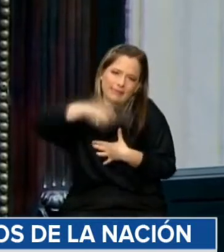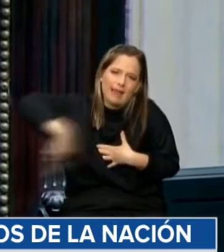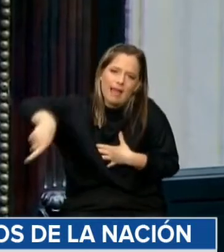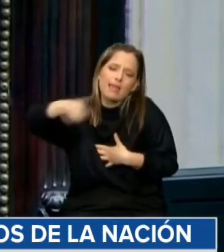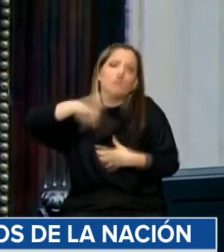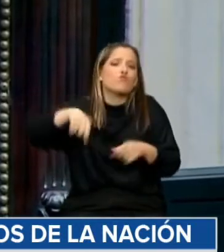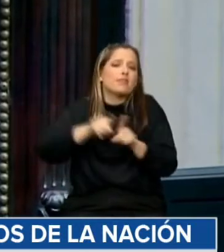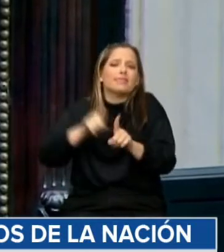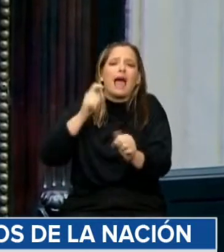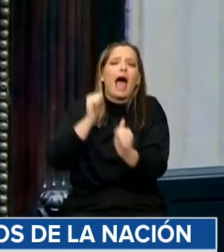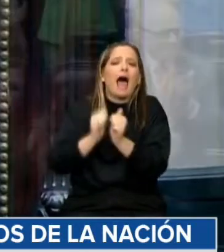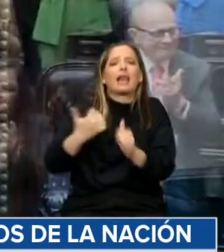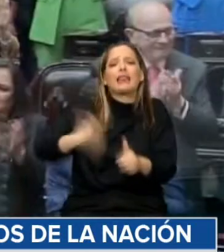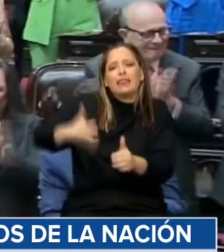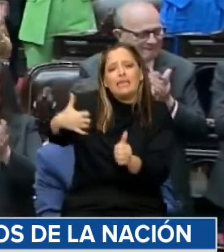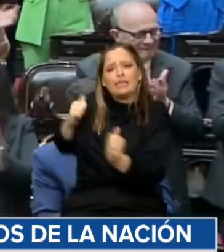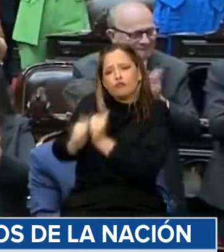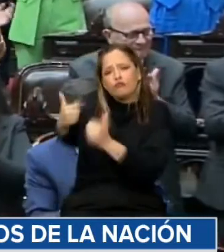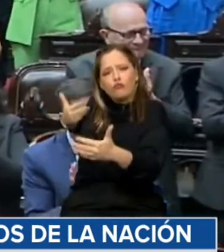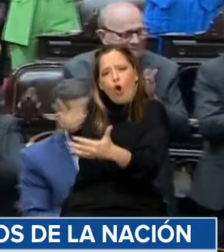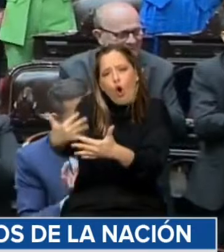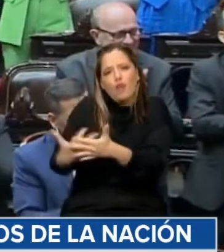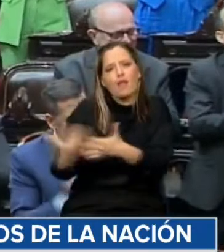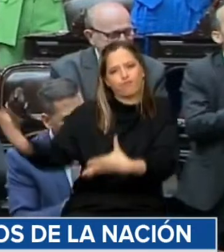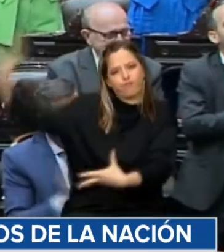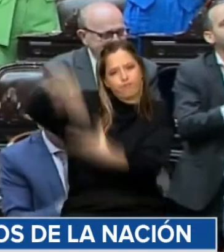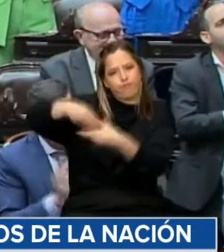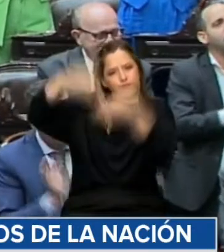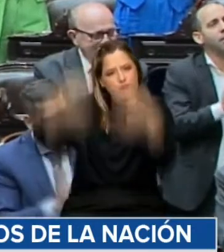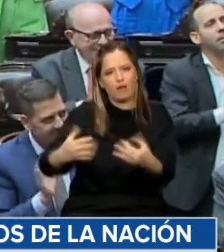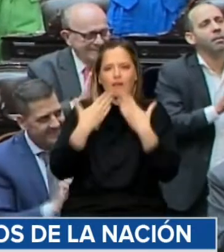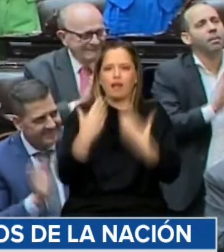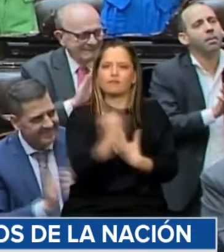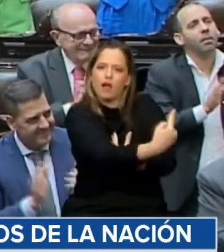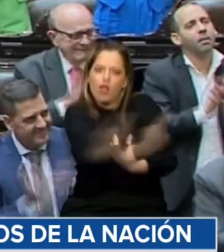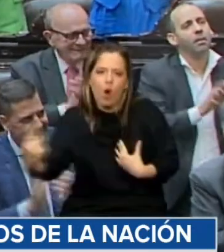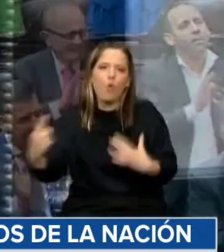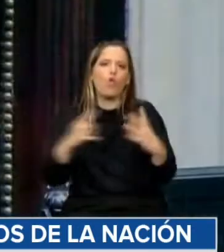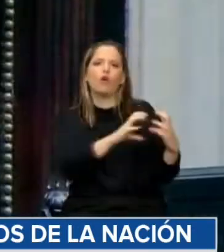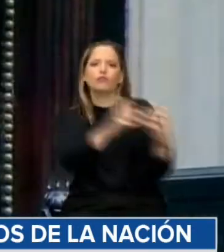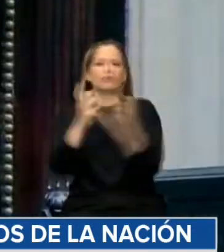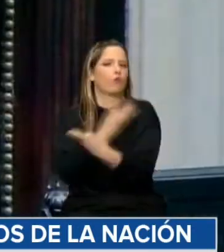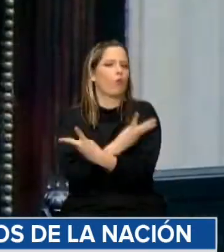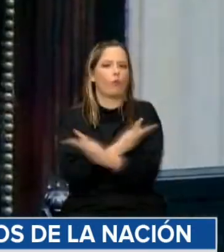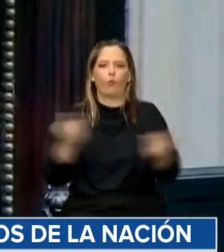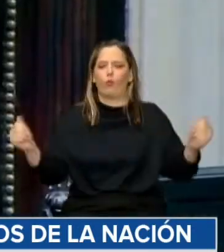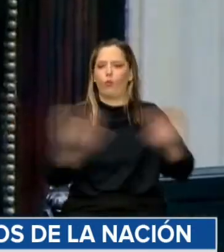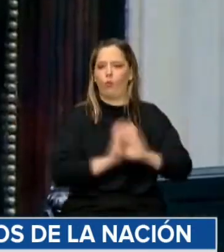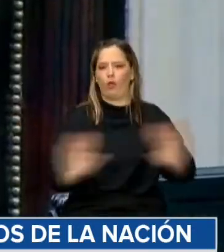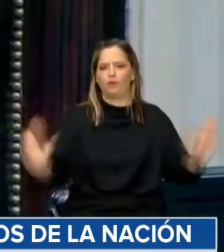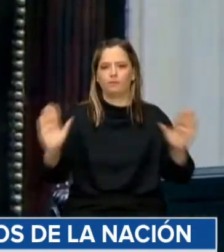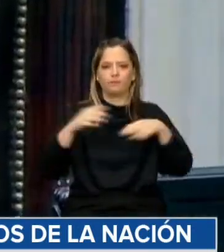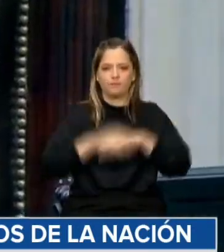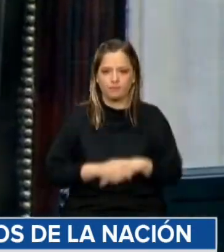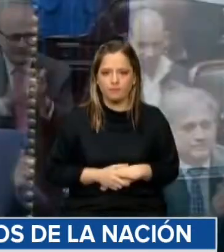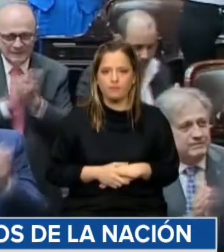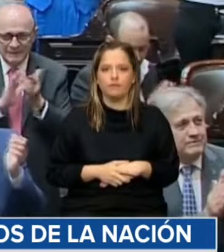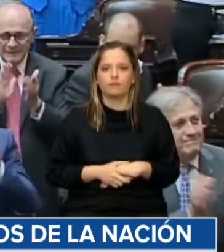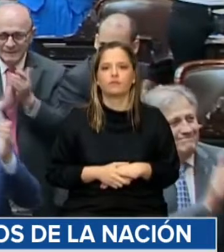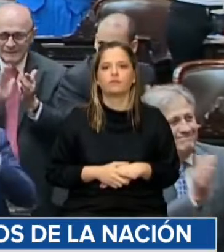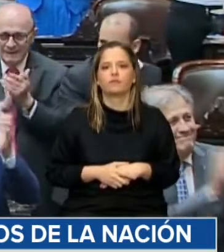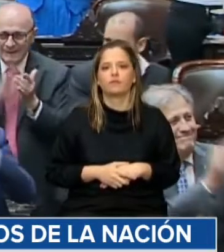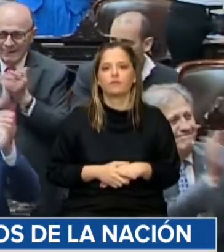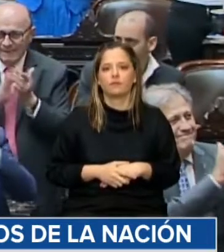historia argentina. Gracias a todos y a todas. Queda levantada la sesión del día de la fecha.